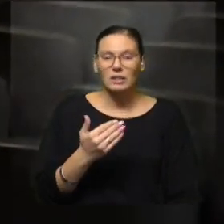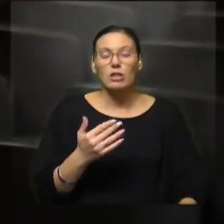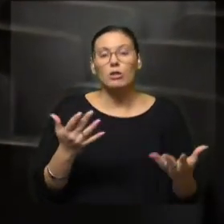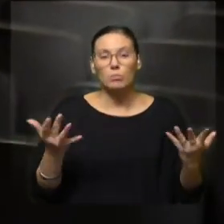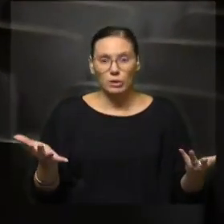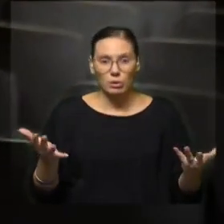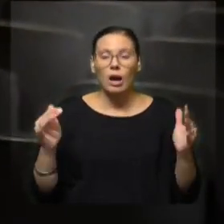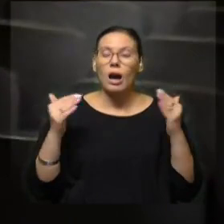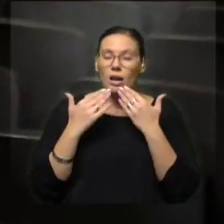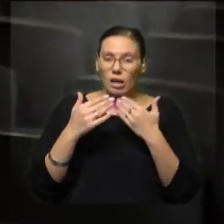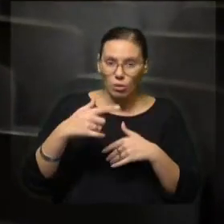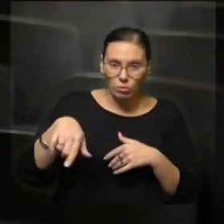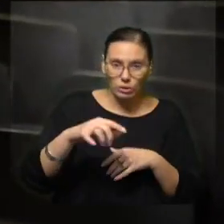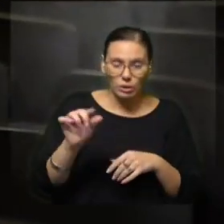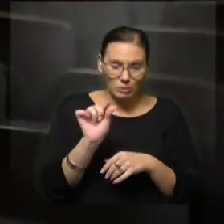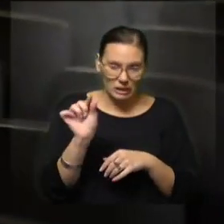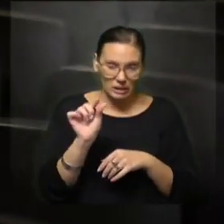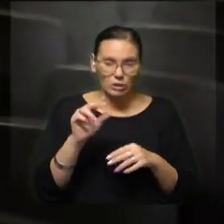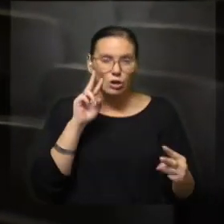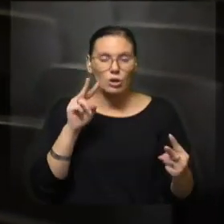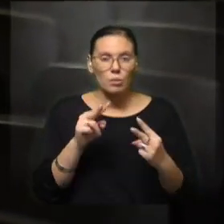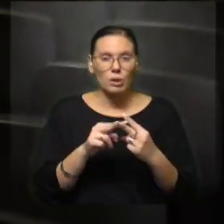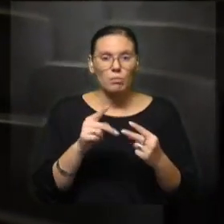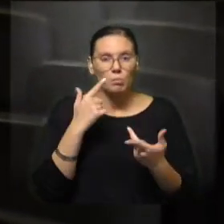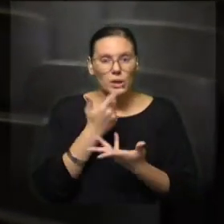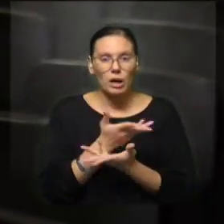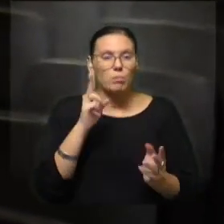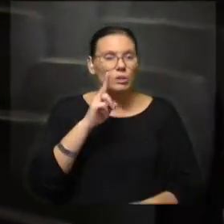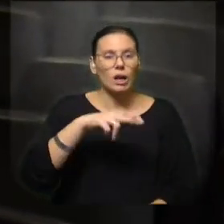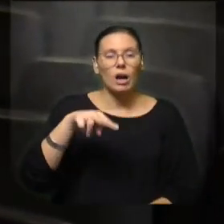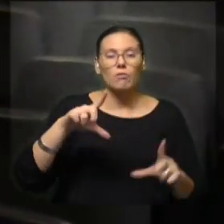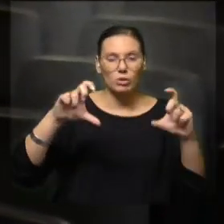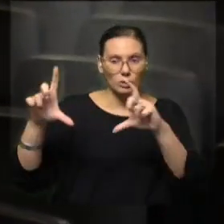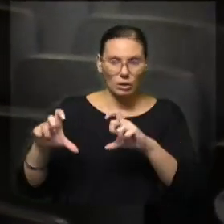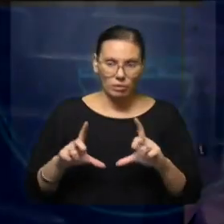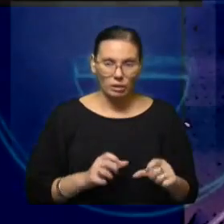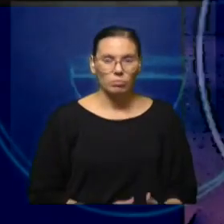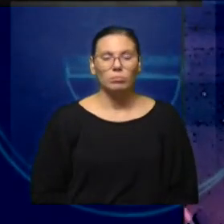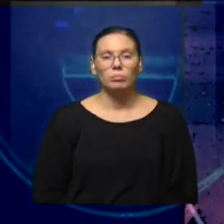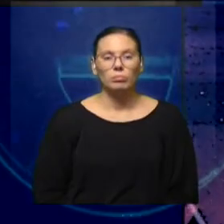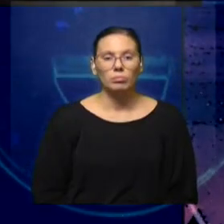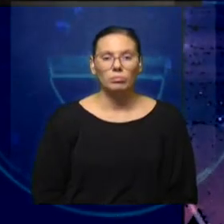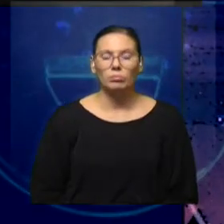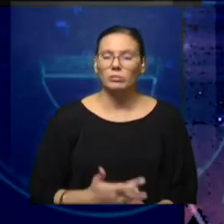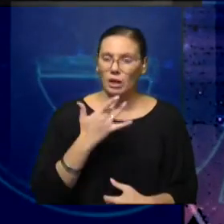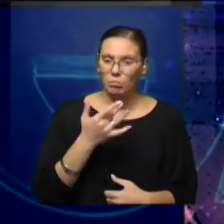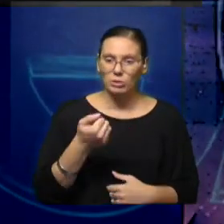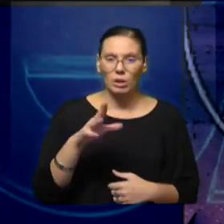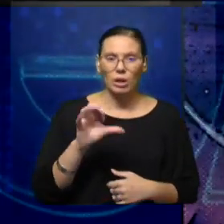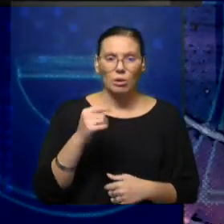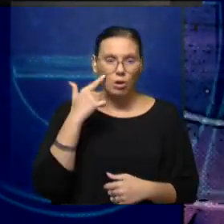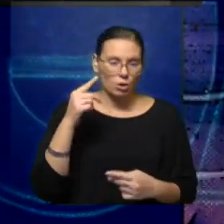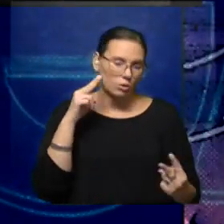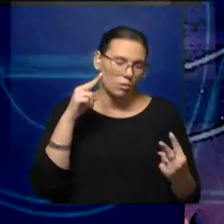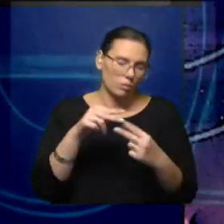chiquilines, les agradezco a ustedes también. En un ratito nos vemos para la muestra fotográfica que vamos a presentar. Divino, Agus, nos vemos en unos